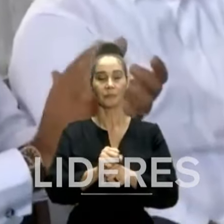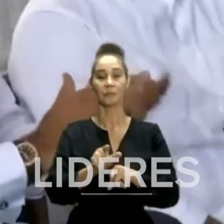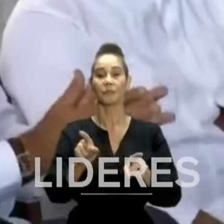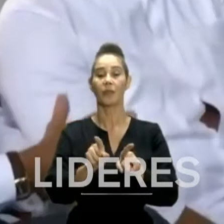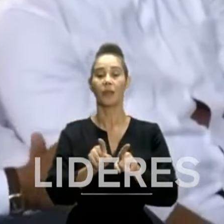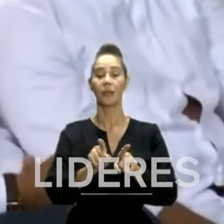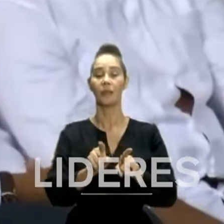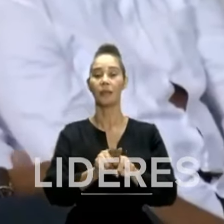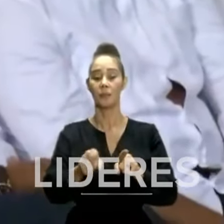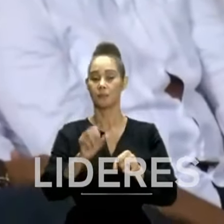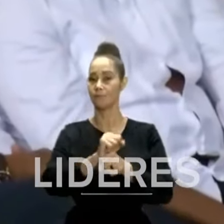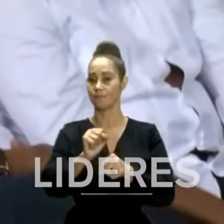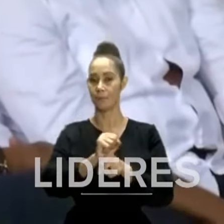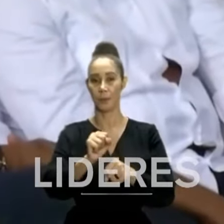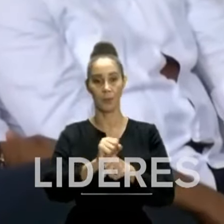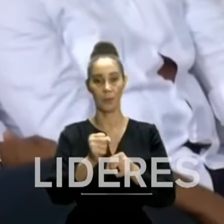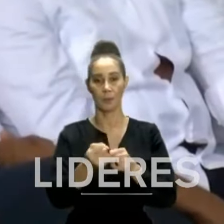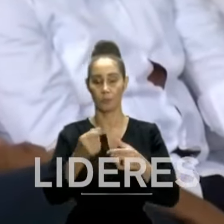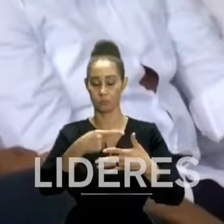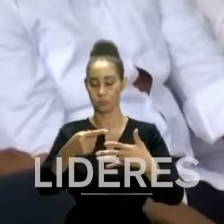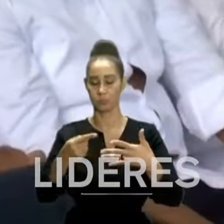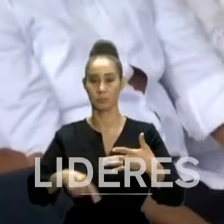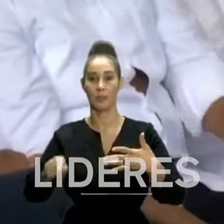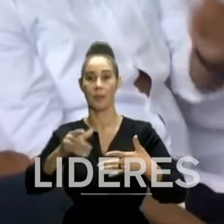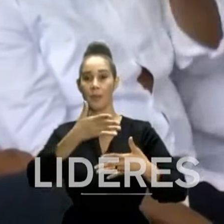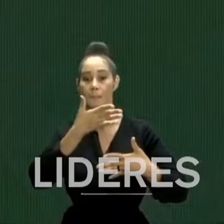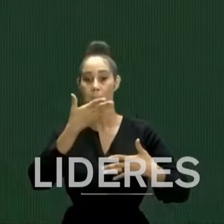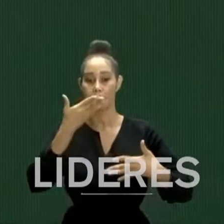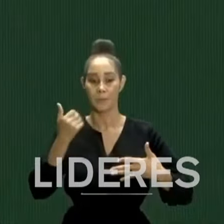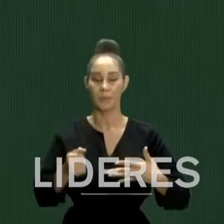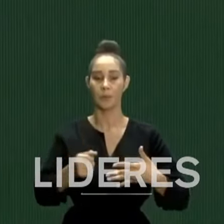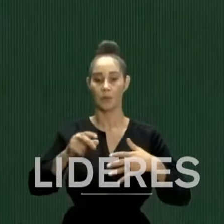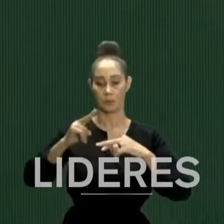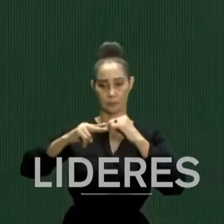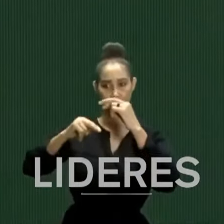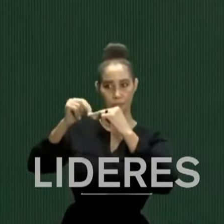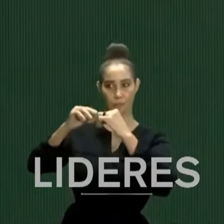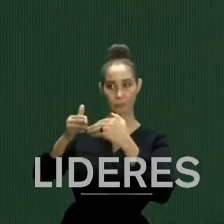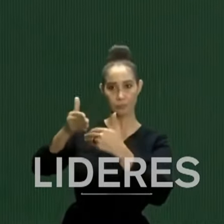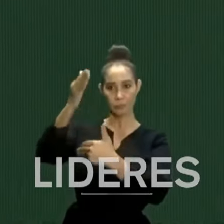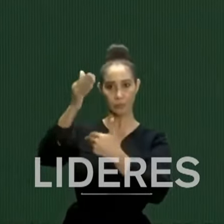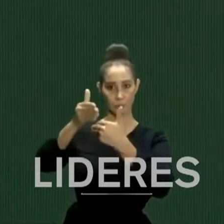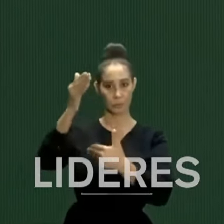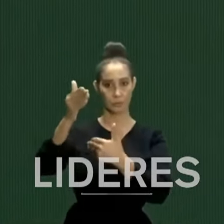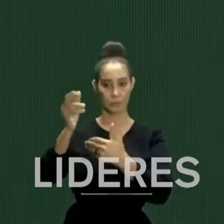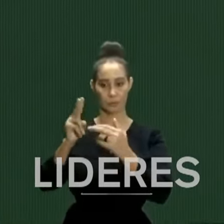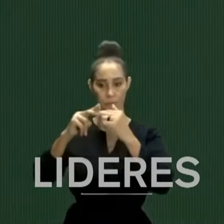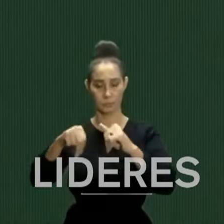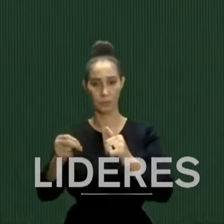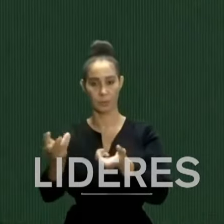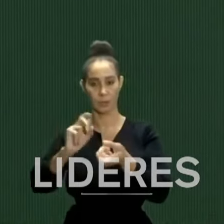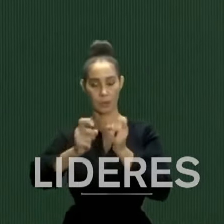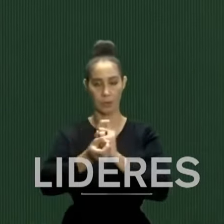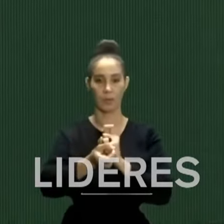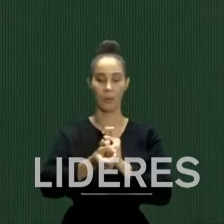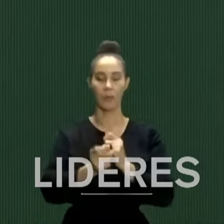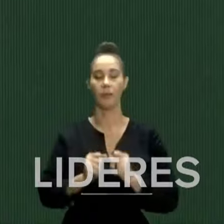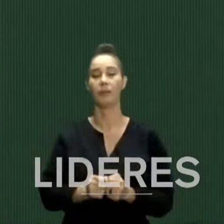aquí trabajamos también para mejorar cuestiones de infraestructura que eran necesarias intervenir. Y de igual